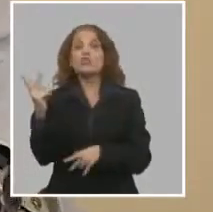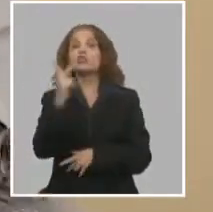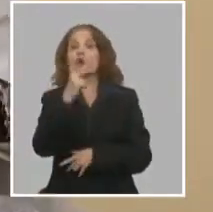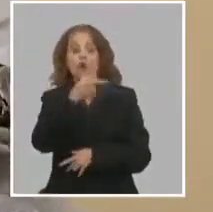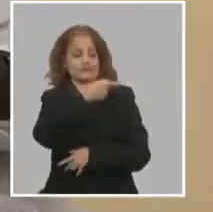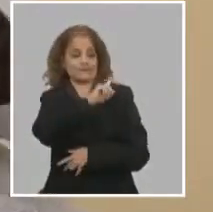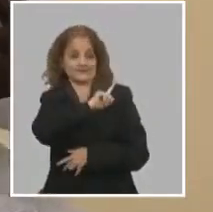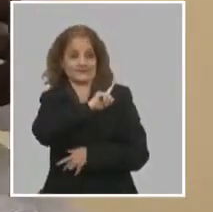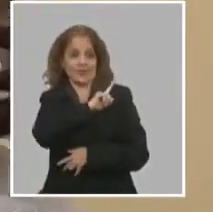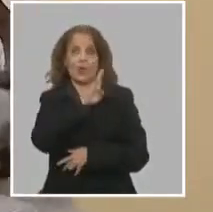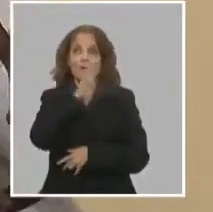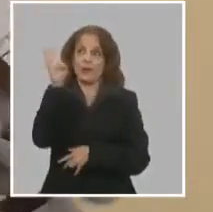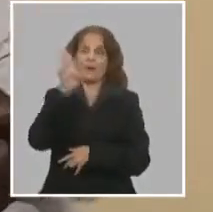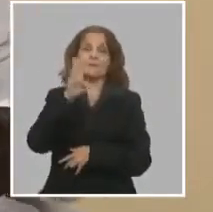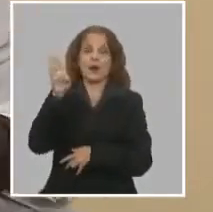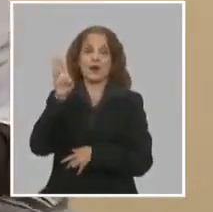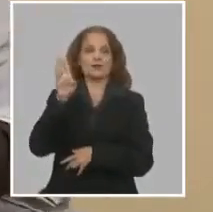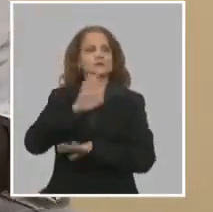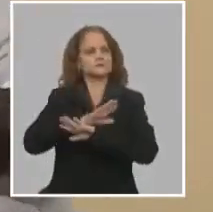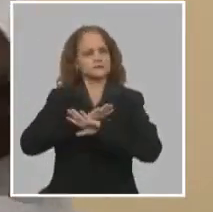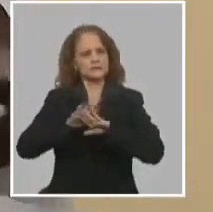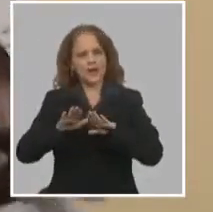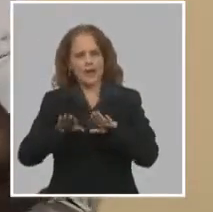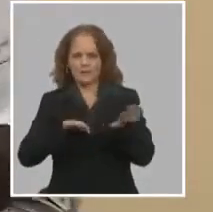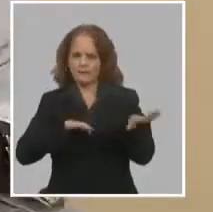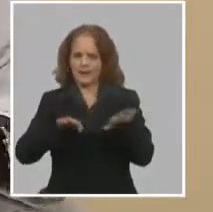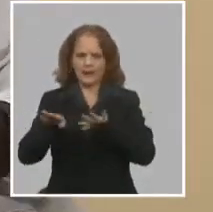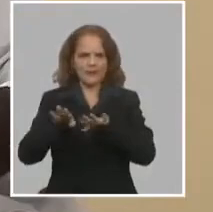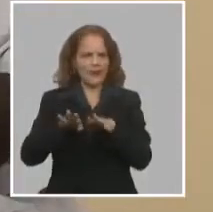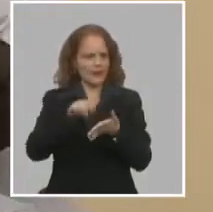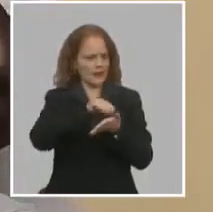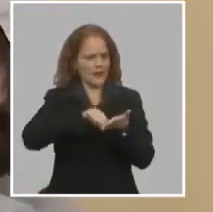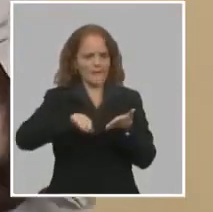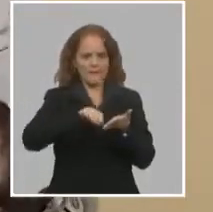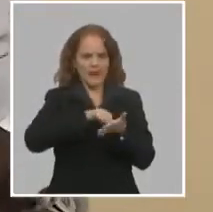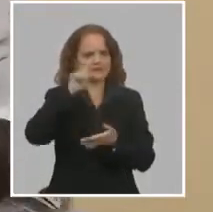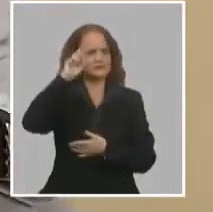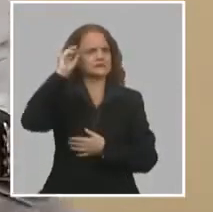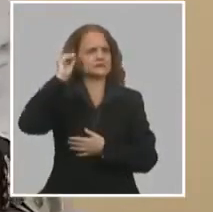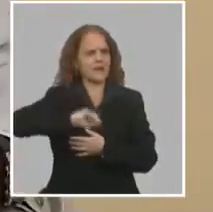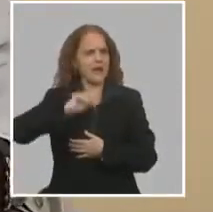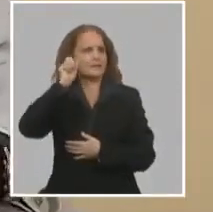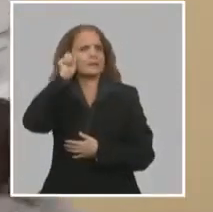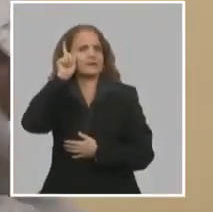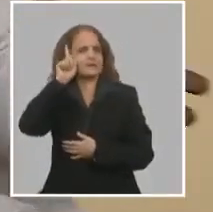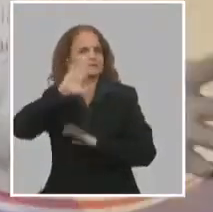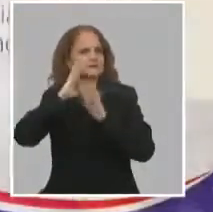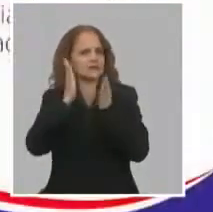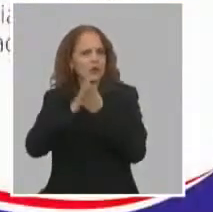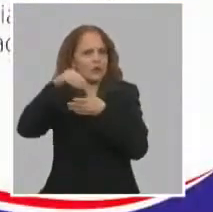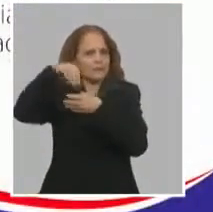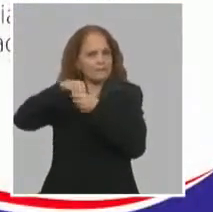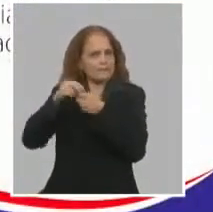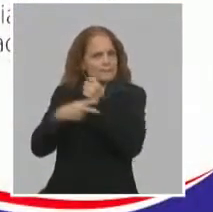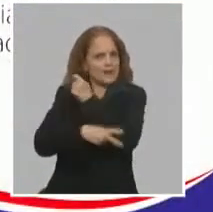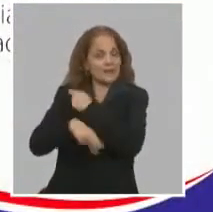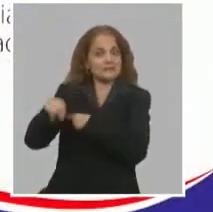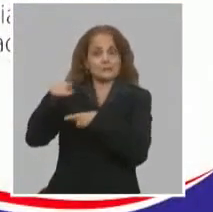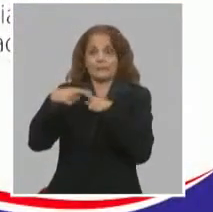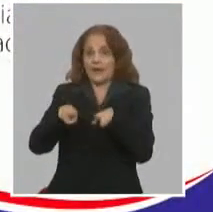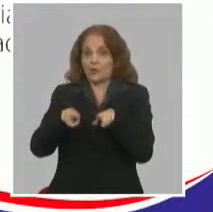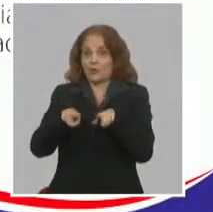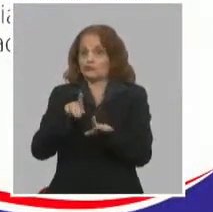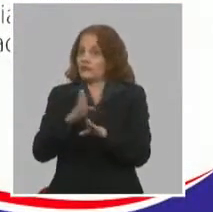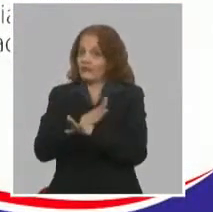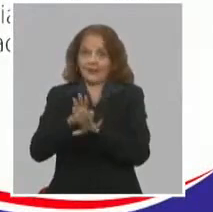estado anteriormente eran misiones preestablecidas, conocidas, con una experiencia, pero esta era algo totalmente